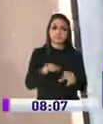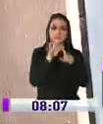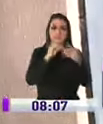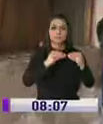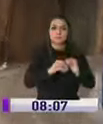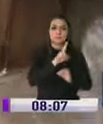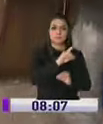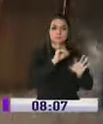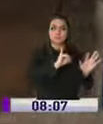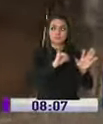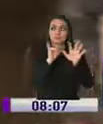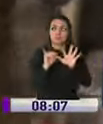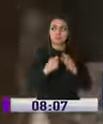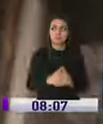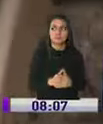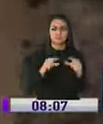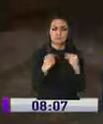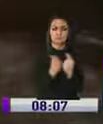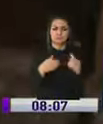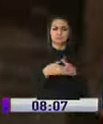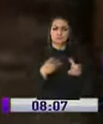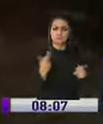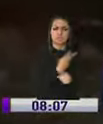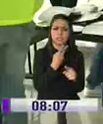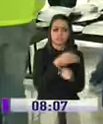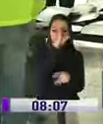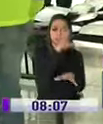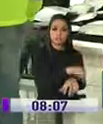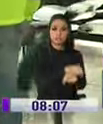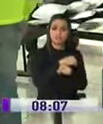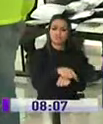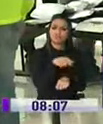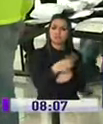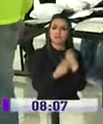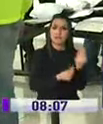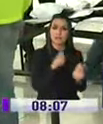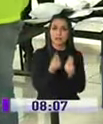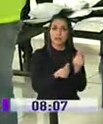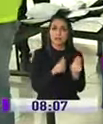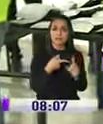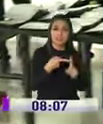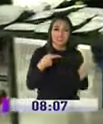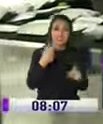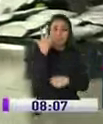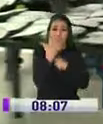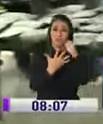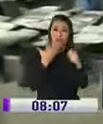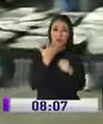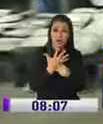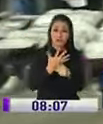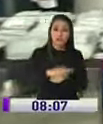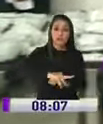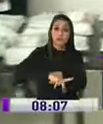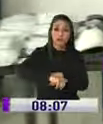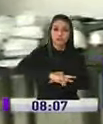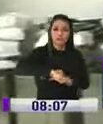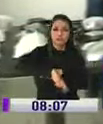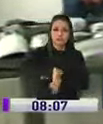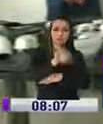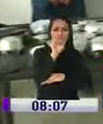el que se logró la desarticulación de una banda organizada que se habría dedicado por lo menos desde hace 5 años al robo y hurto de accesorios